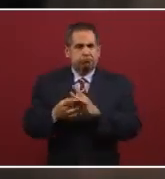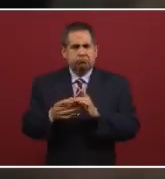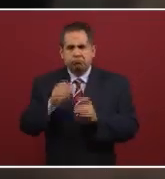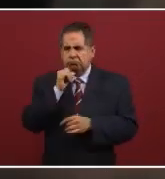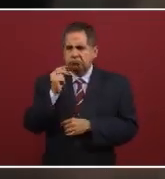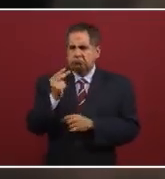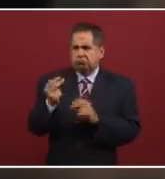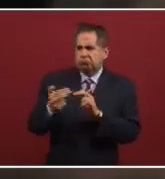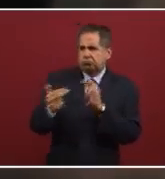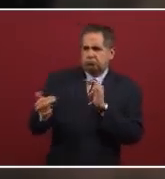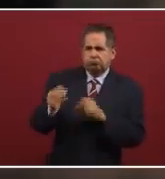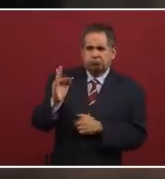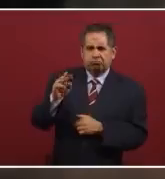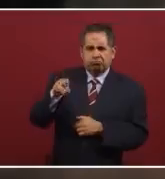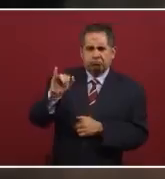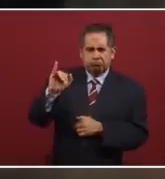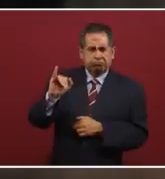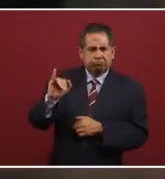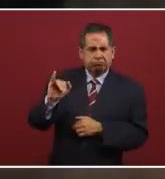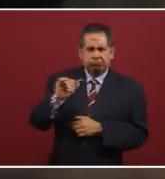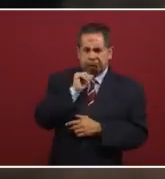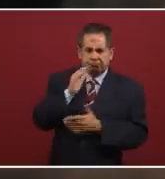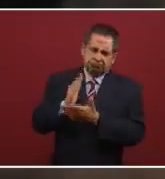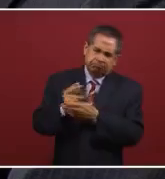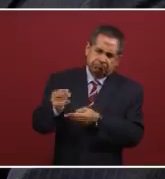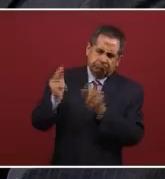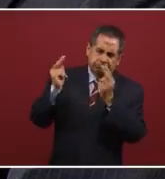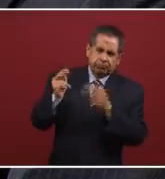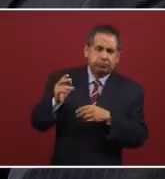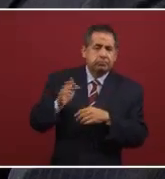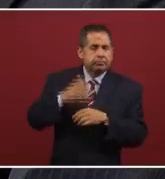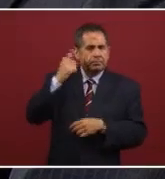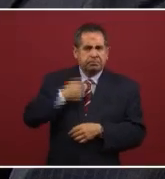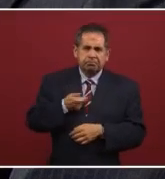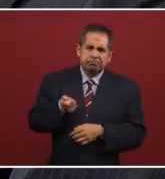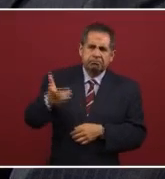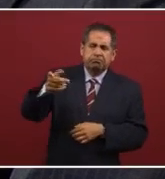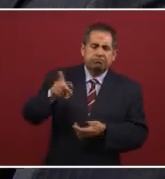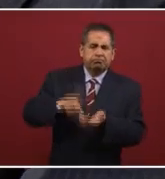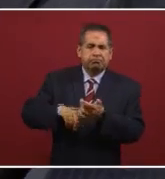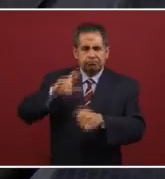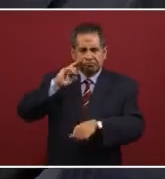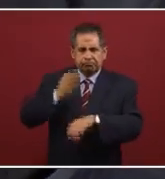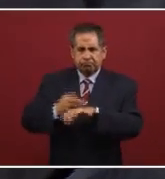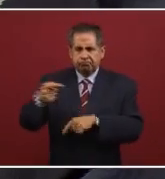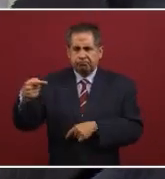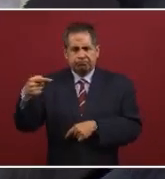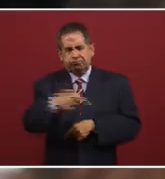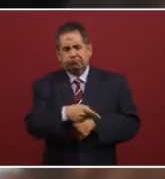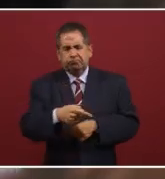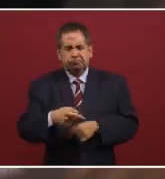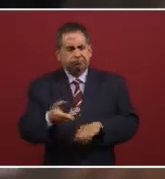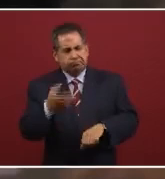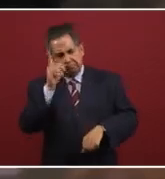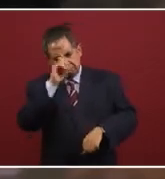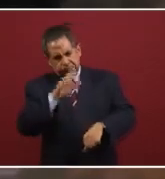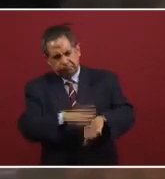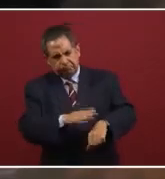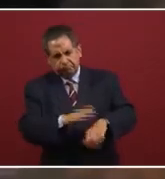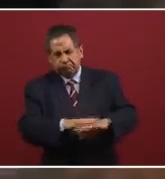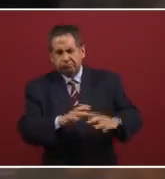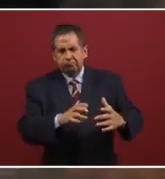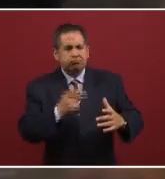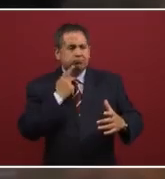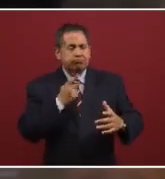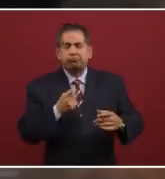una relación con el Fondo Monetario Internacional porque lo culpó de ser el responsable de recomendar malas